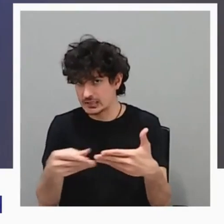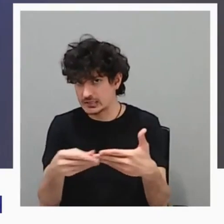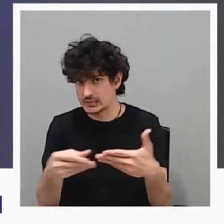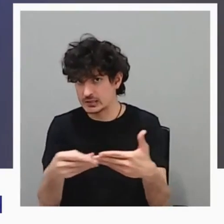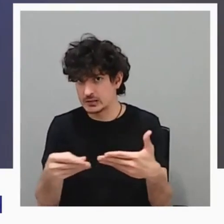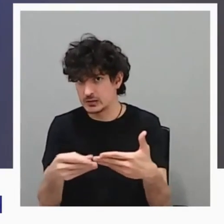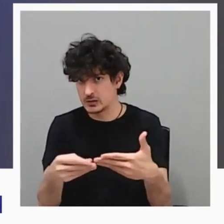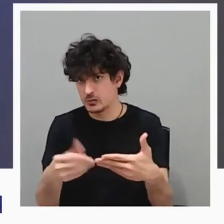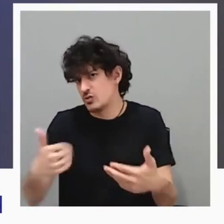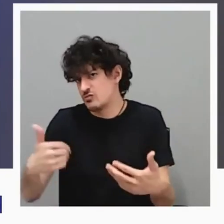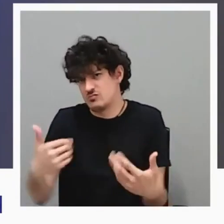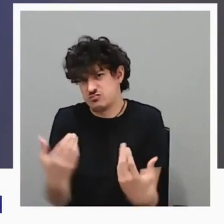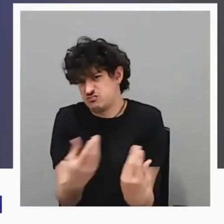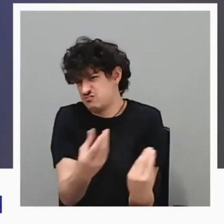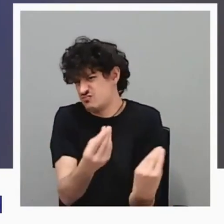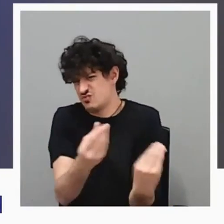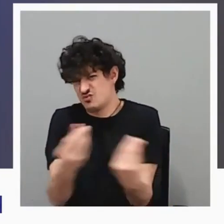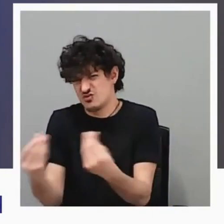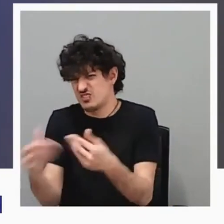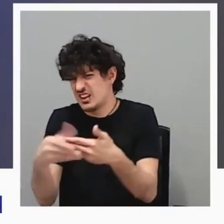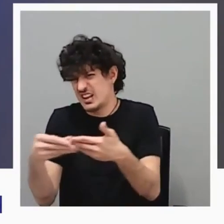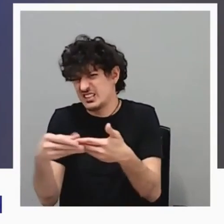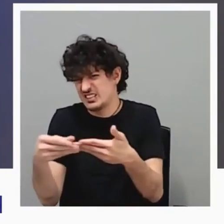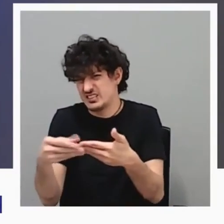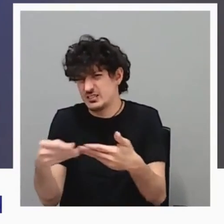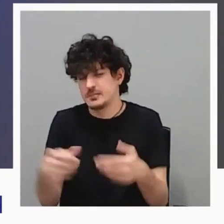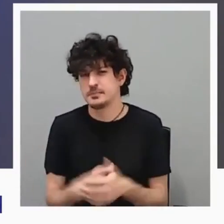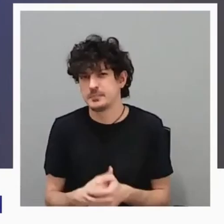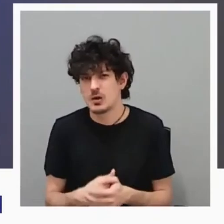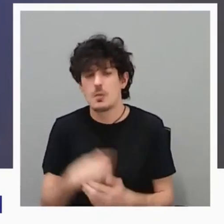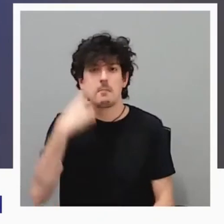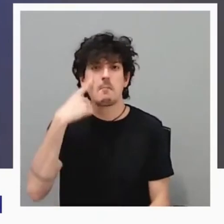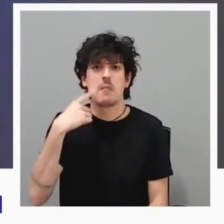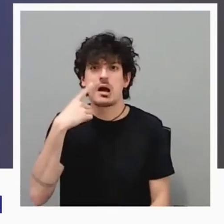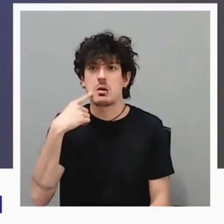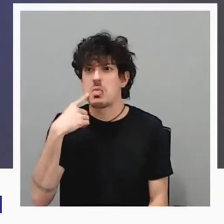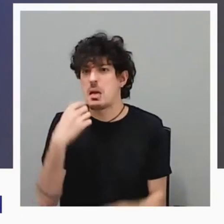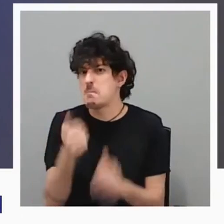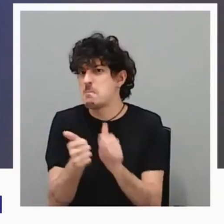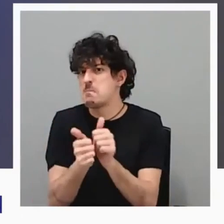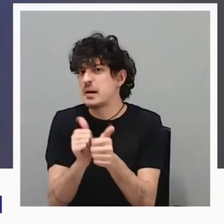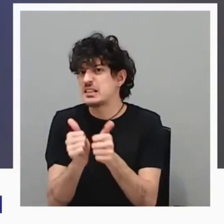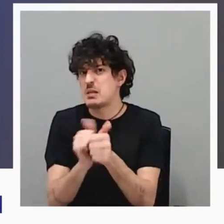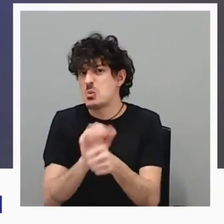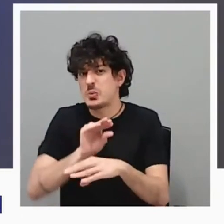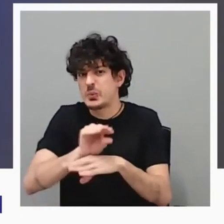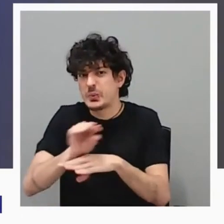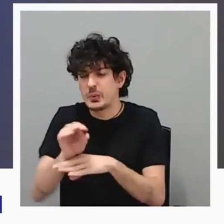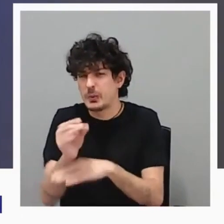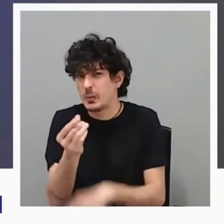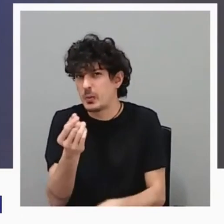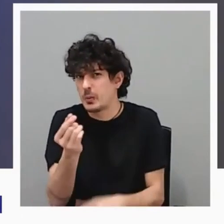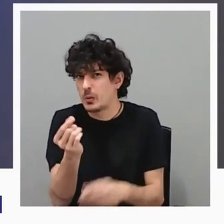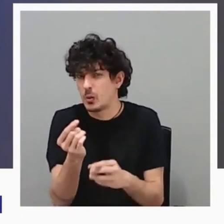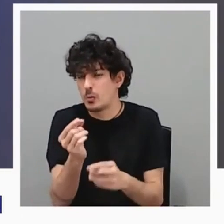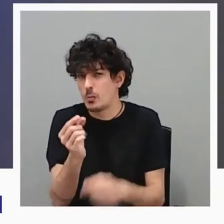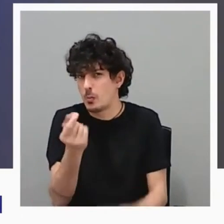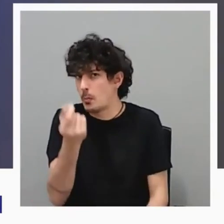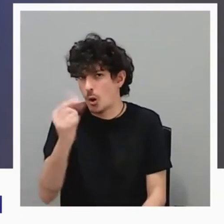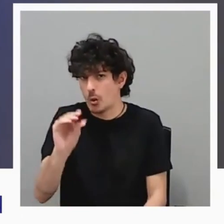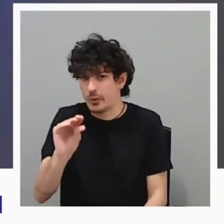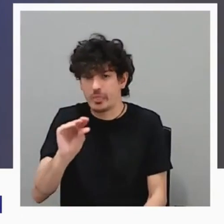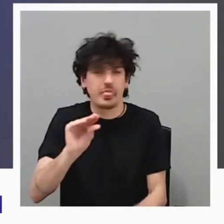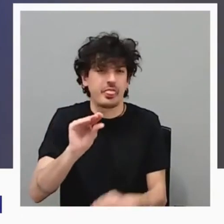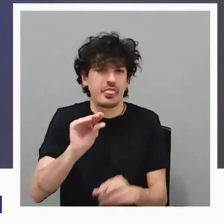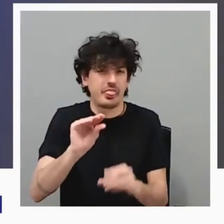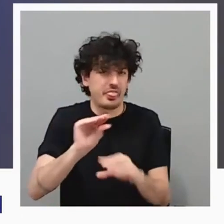millones de... Bueno, pues ese banco, un banco de microfinanzas, es el primer banco del mundo que he visto